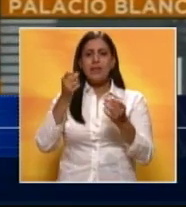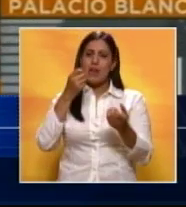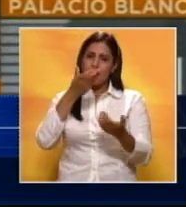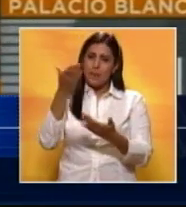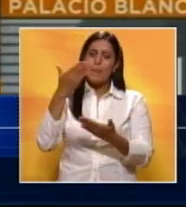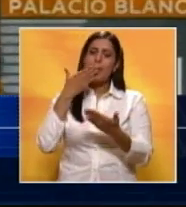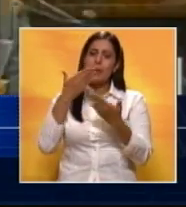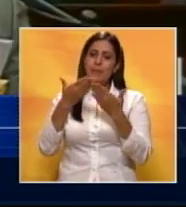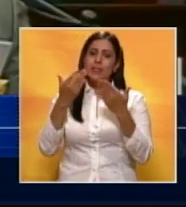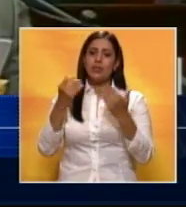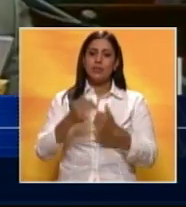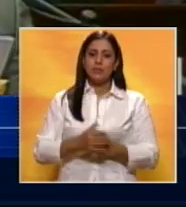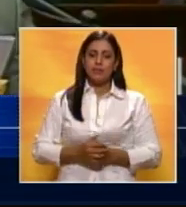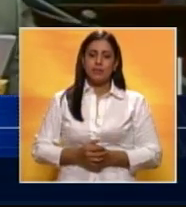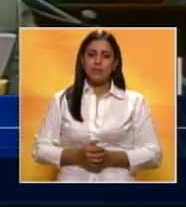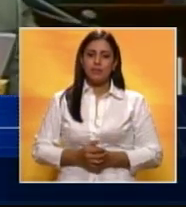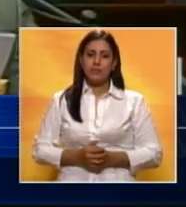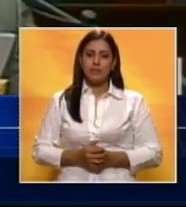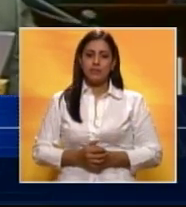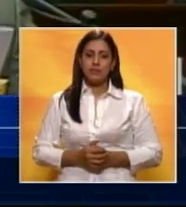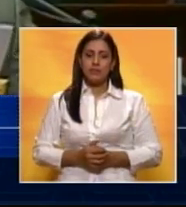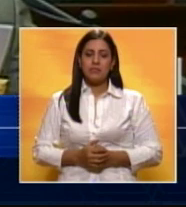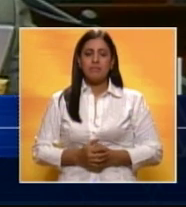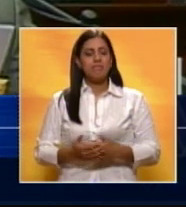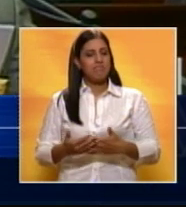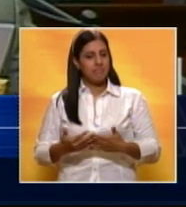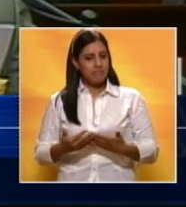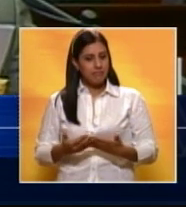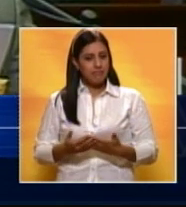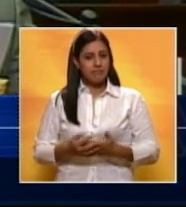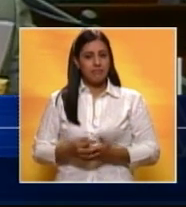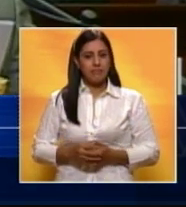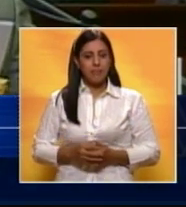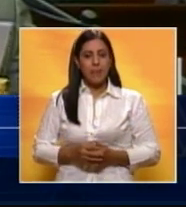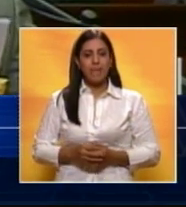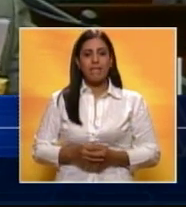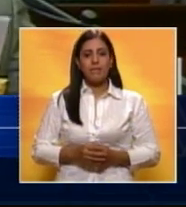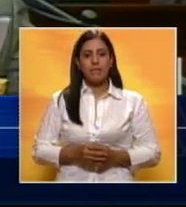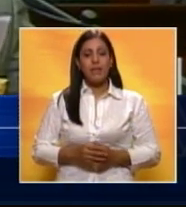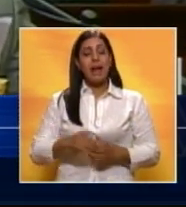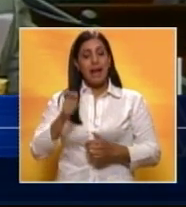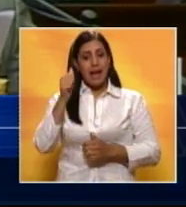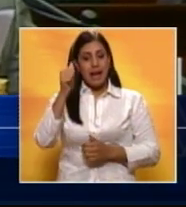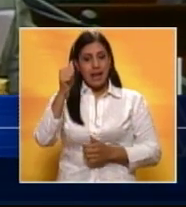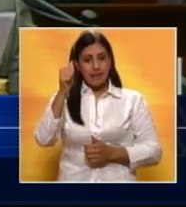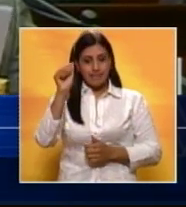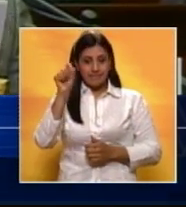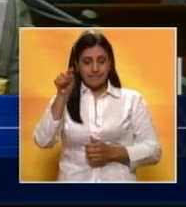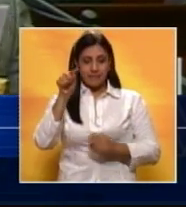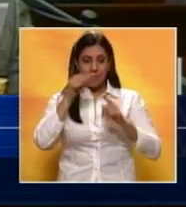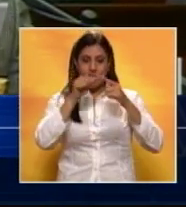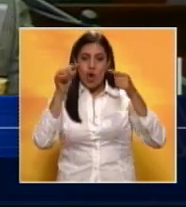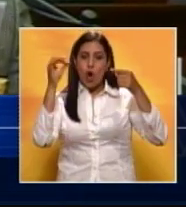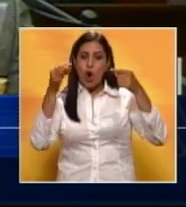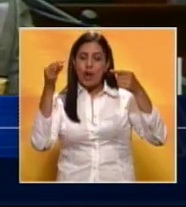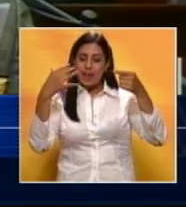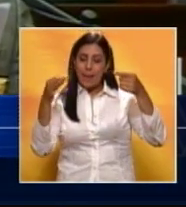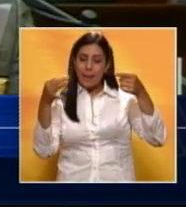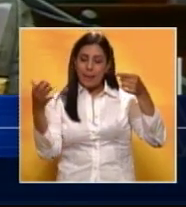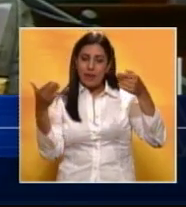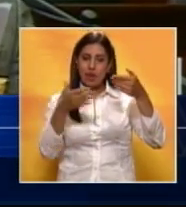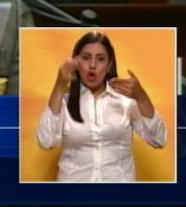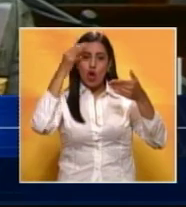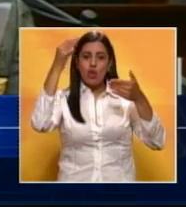todos ustedes a presentarla. Es la siguiente: A. Original del oficio